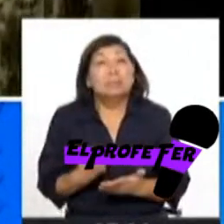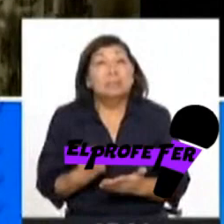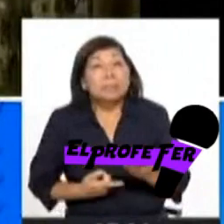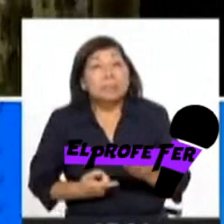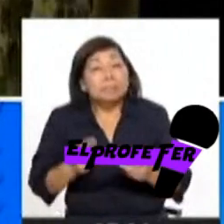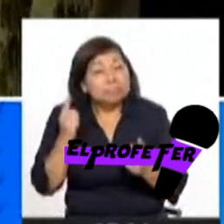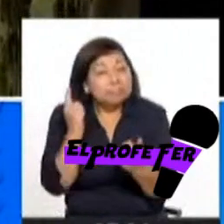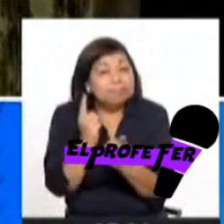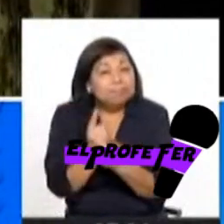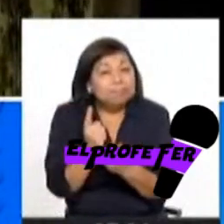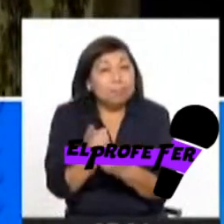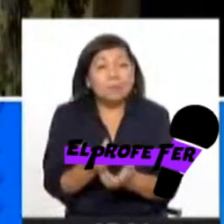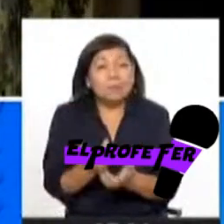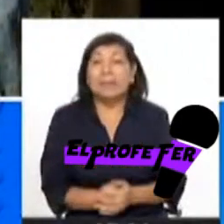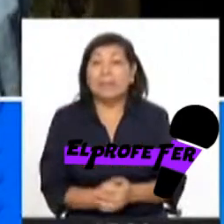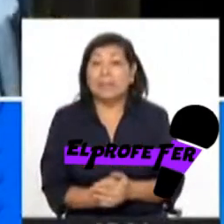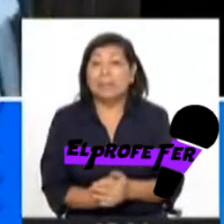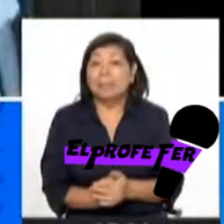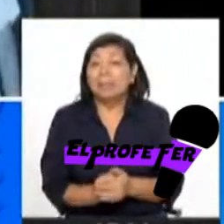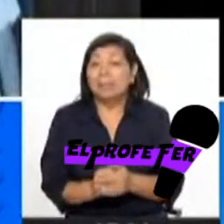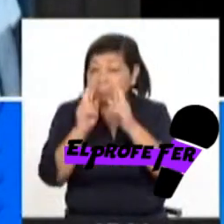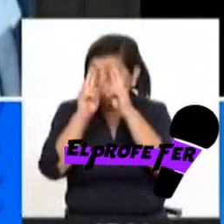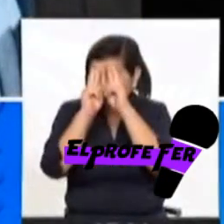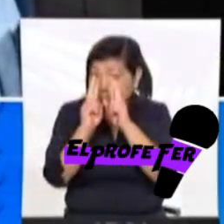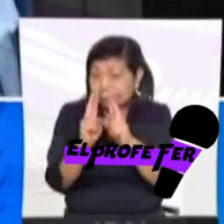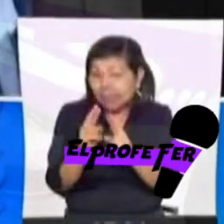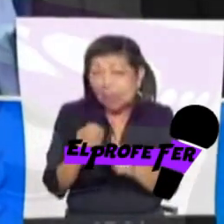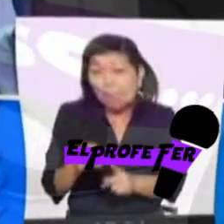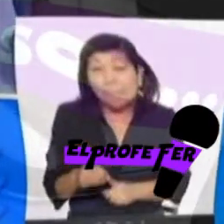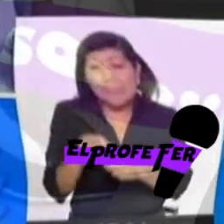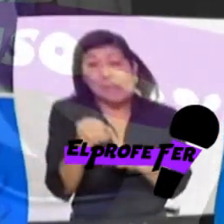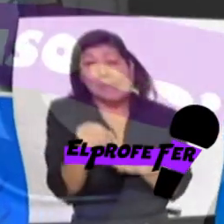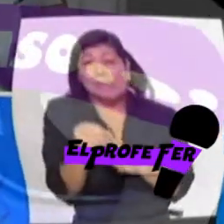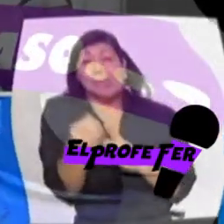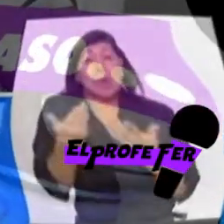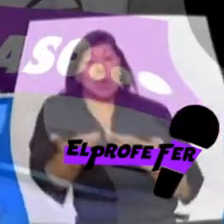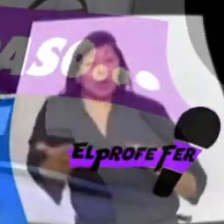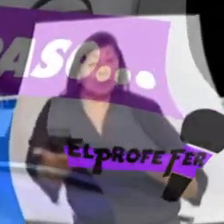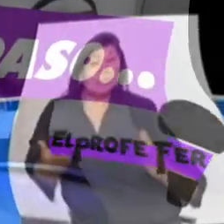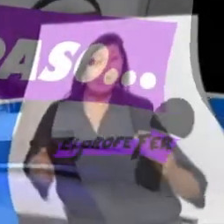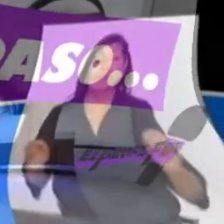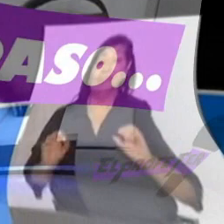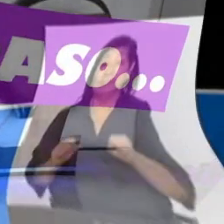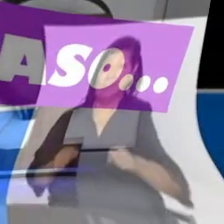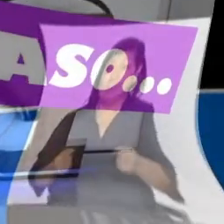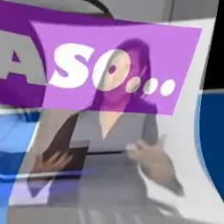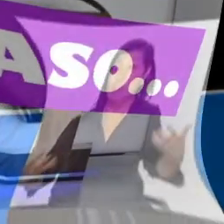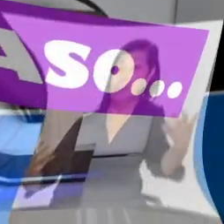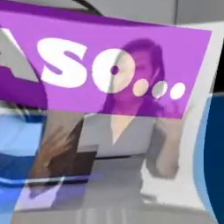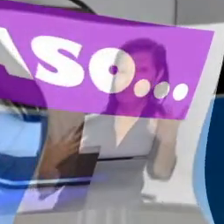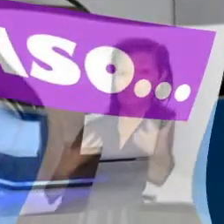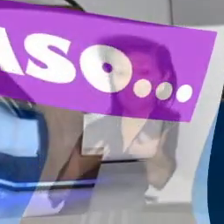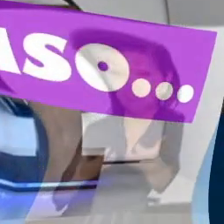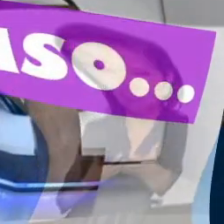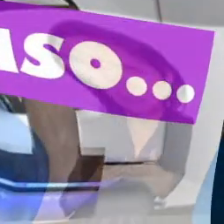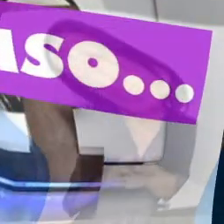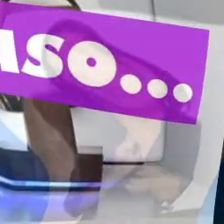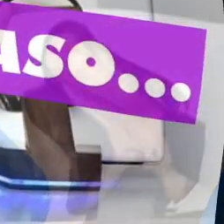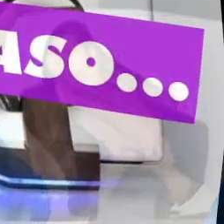Muy amable. Ya, de nada. Muchas gracias. Buen día. Muy bien. Hemos conversado con el señor Luis Lezcano, presidente del Consejo Nacional de Educación.